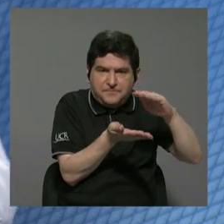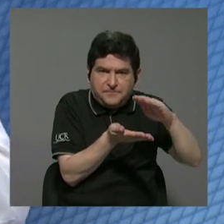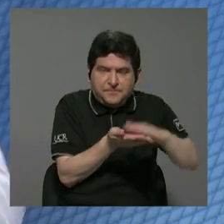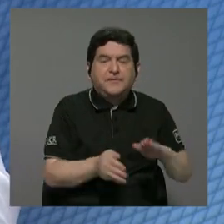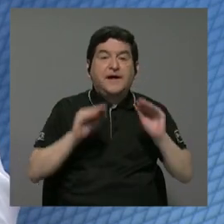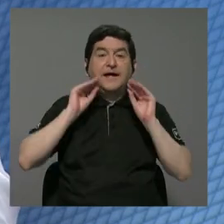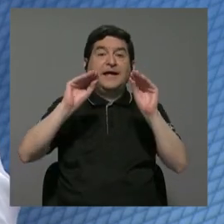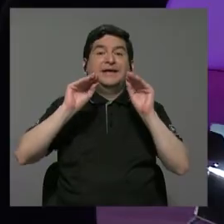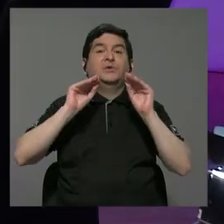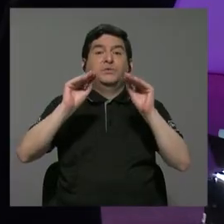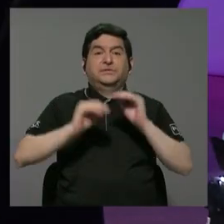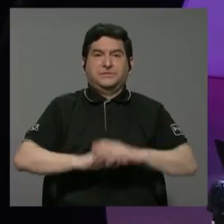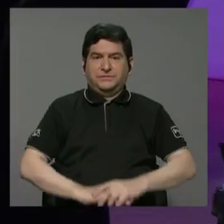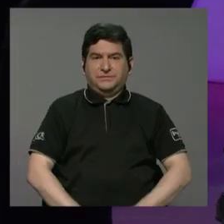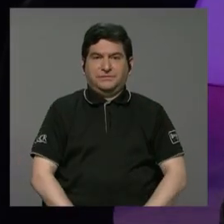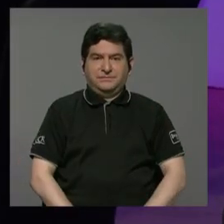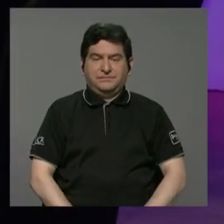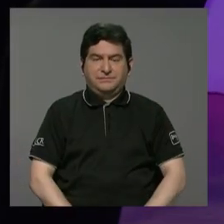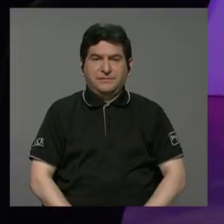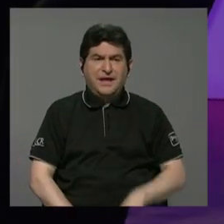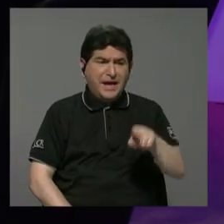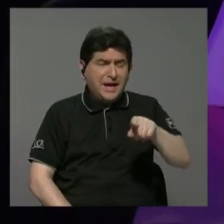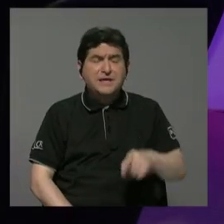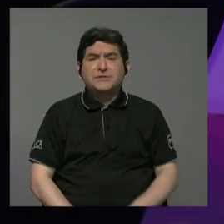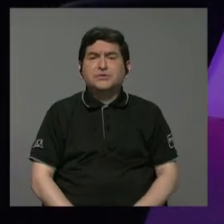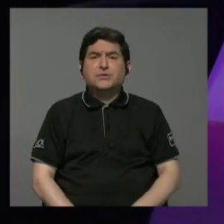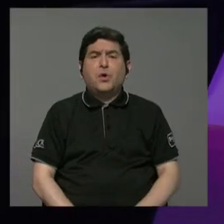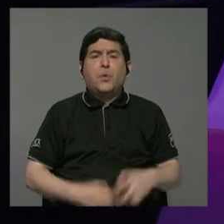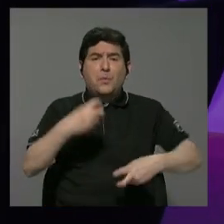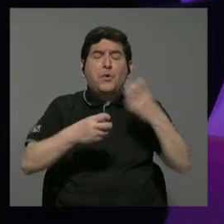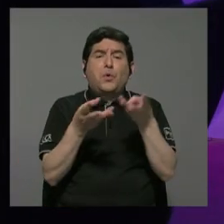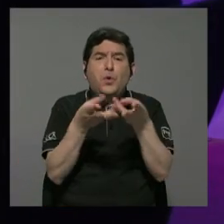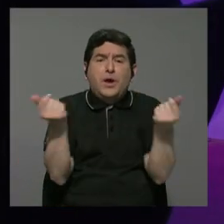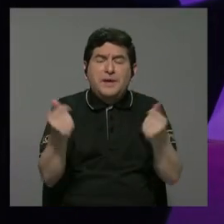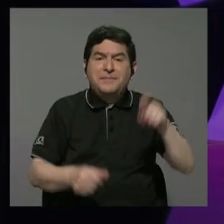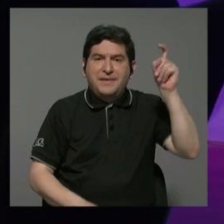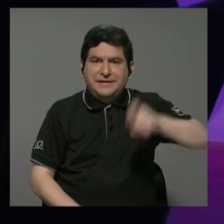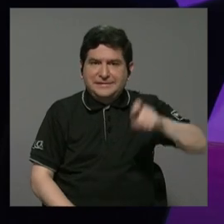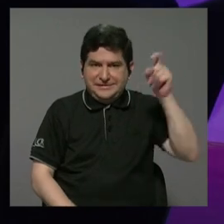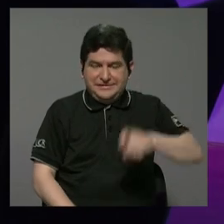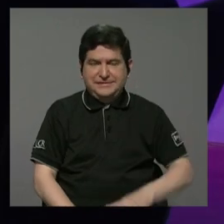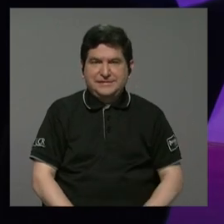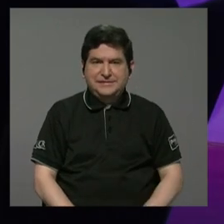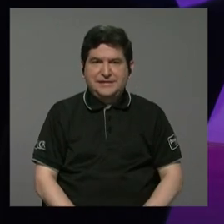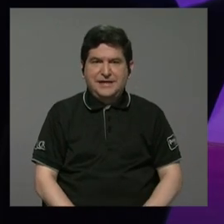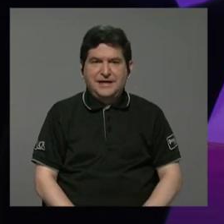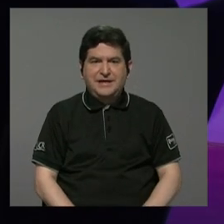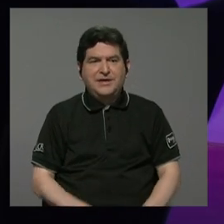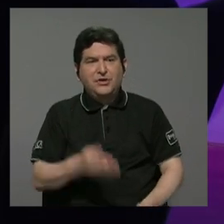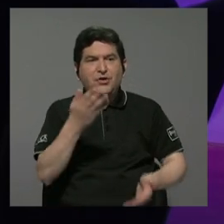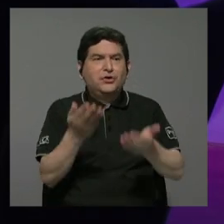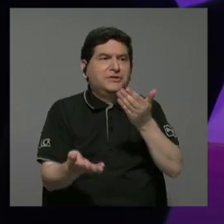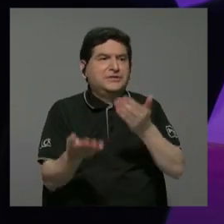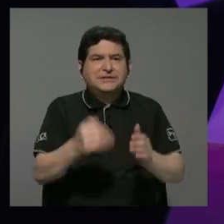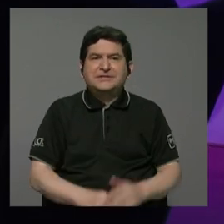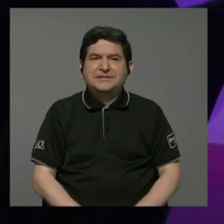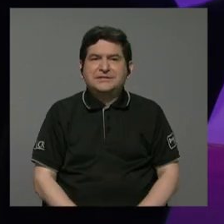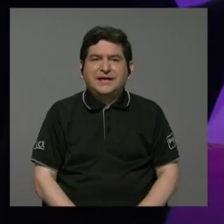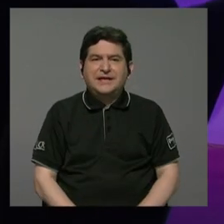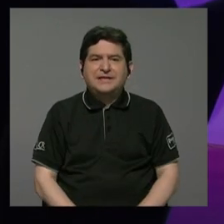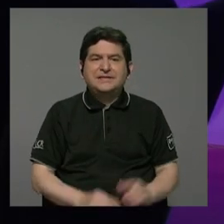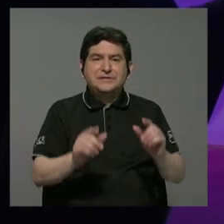nivel de educación, y eso genera un problema, porque lo que se requieren es más bien como cohortes